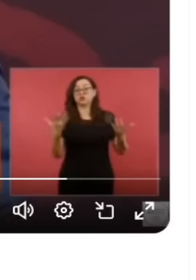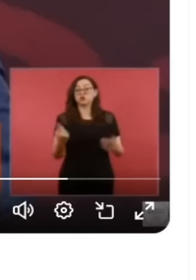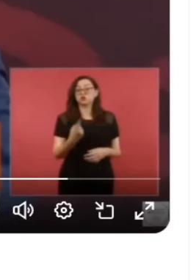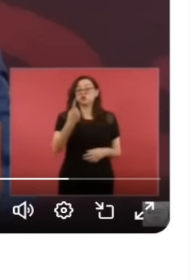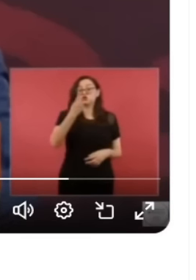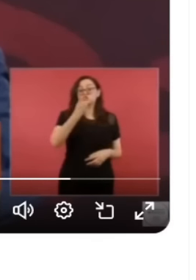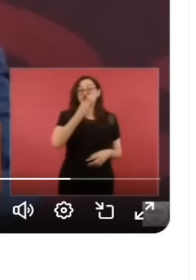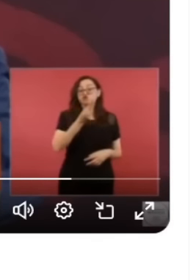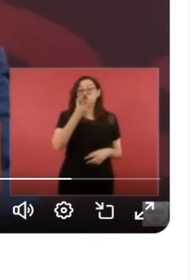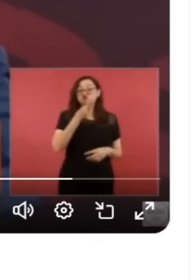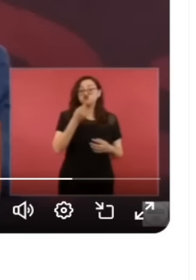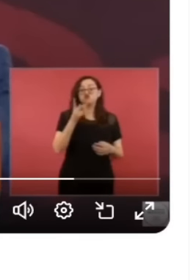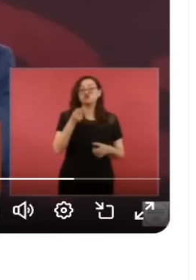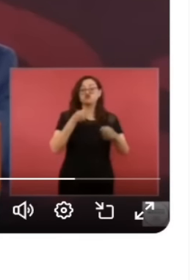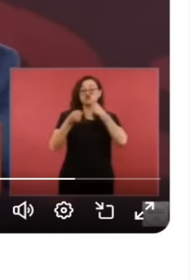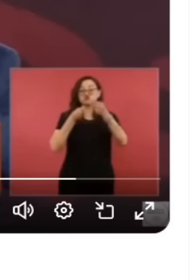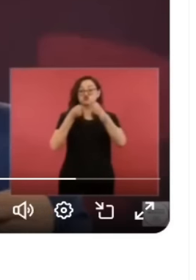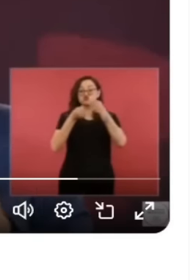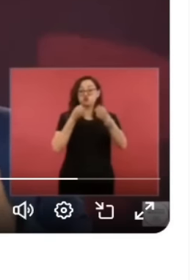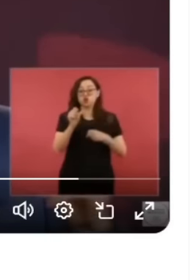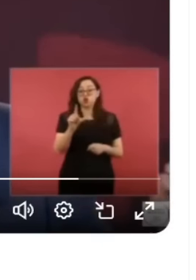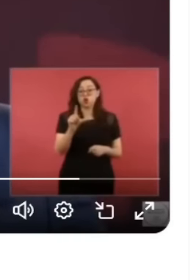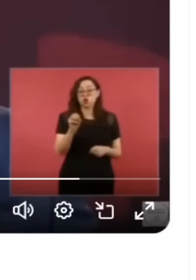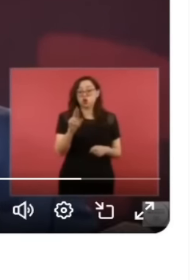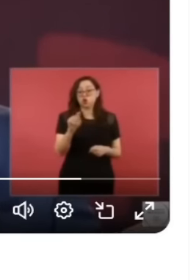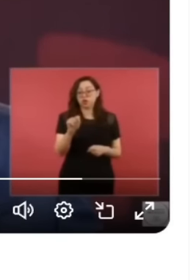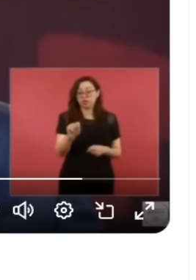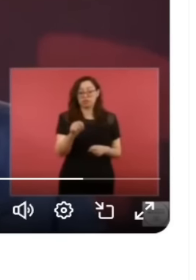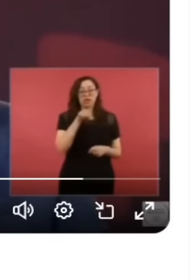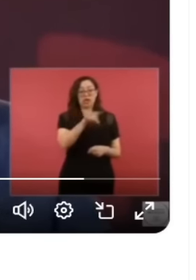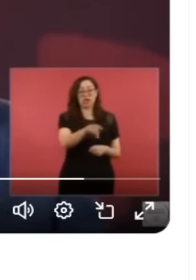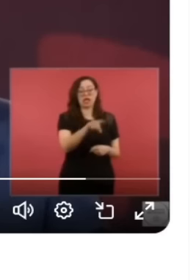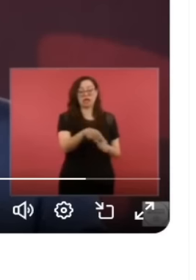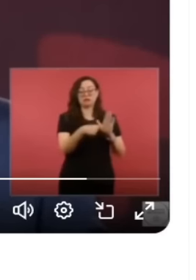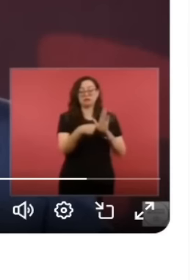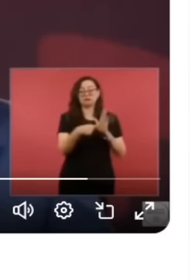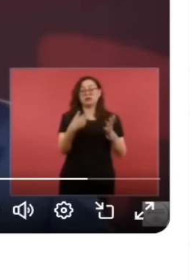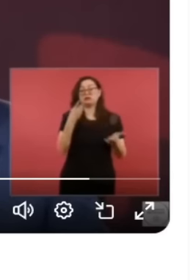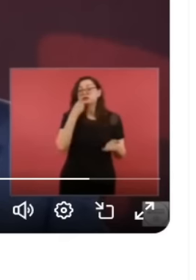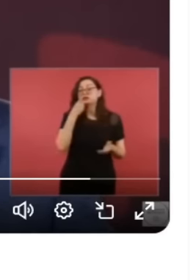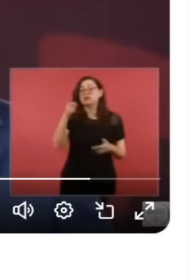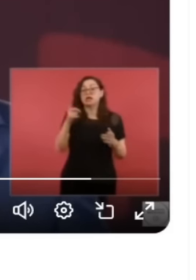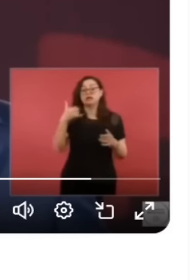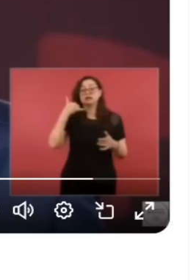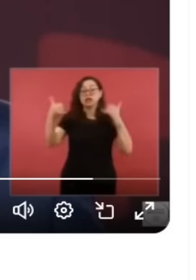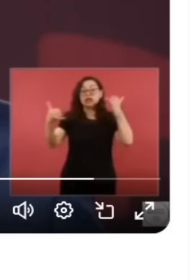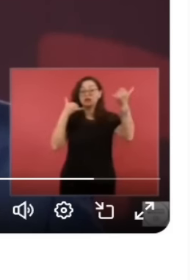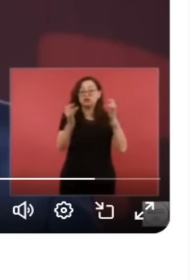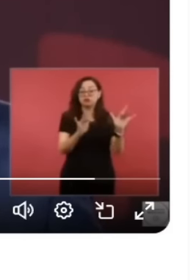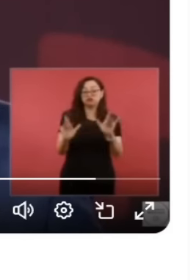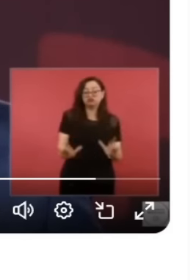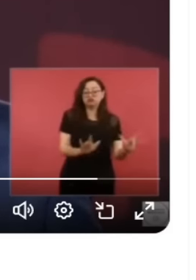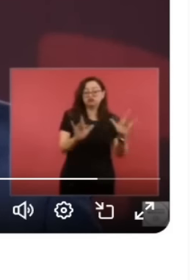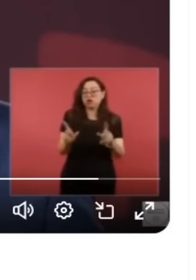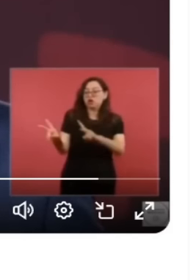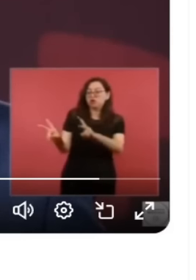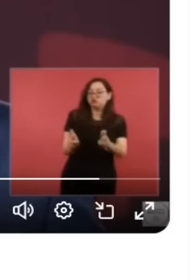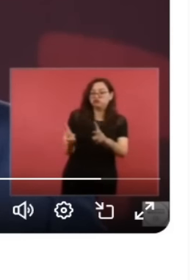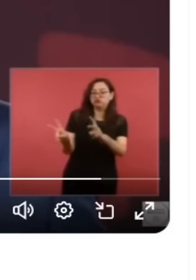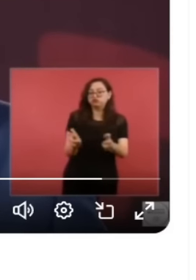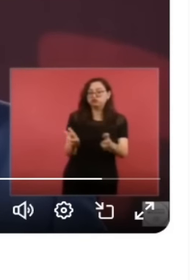especialista en montajes, llamadas telefónicas de amigos, ¿no? De mis hijos.